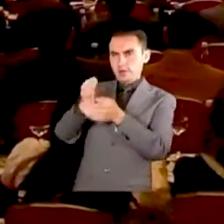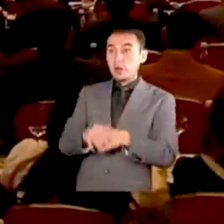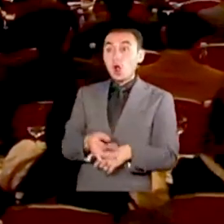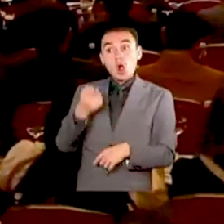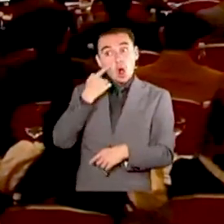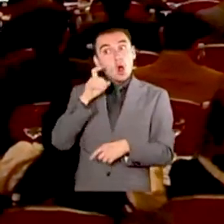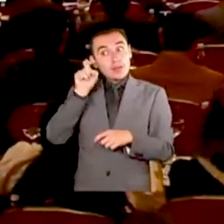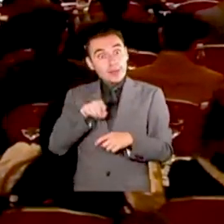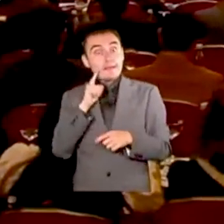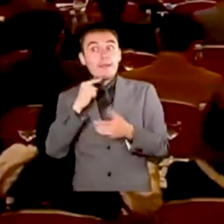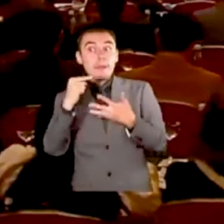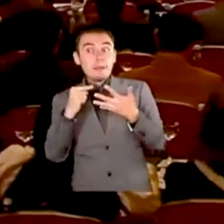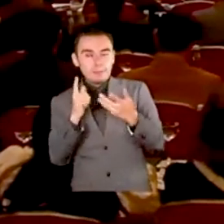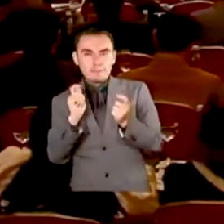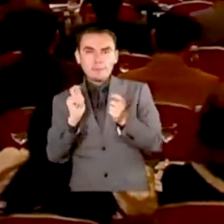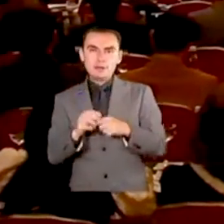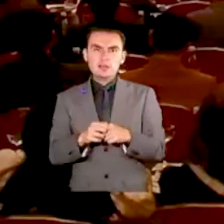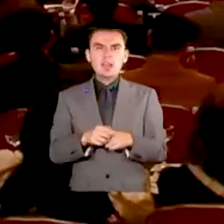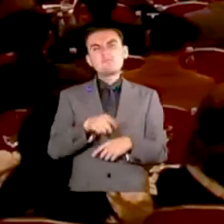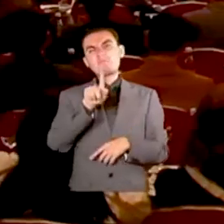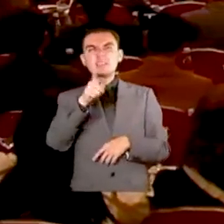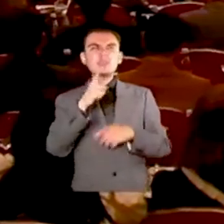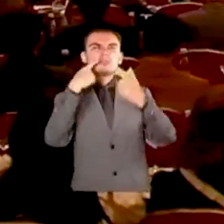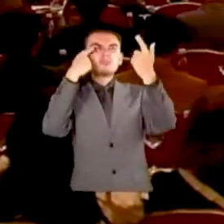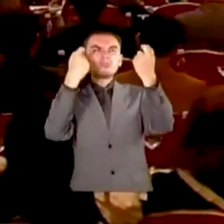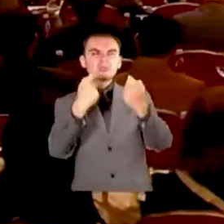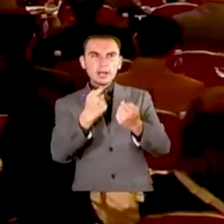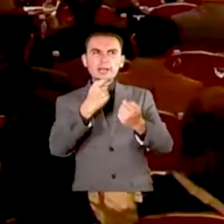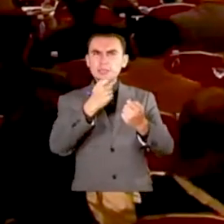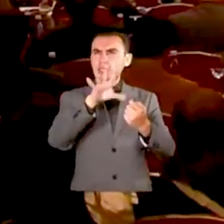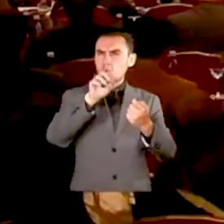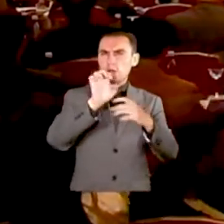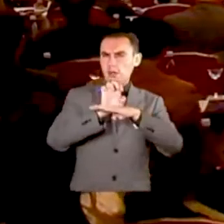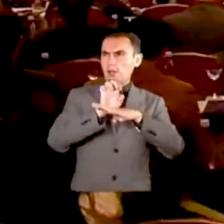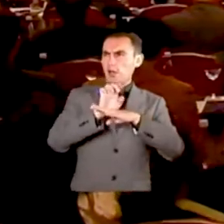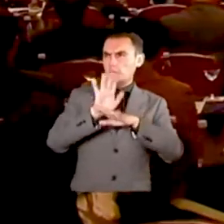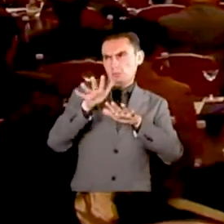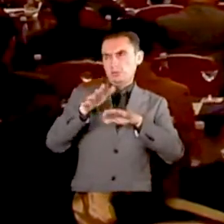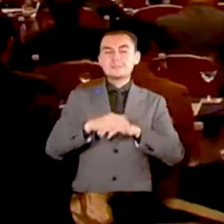de 50 entidades más o menos. ¿Cómo es? Sí.